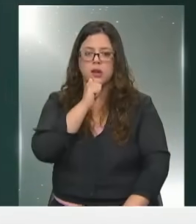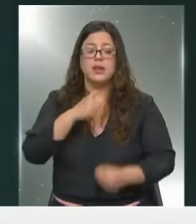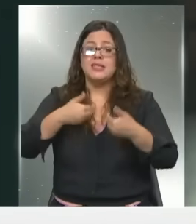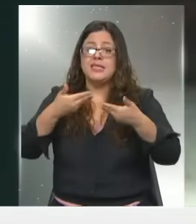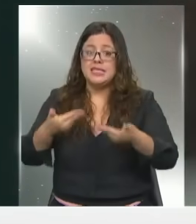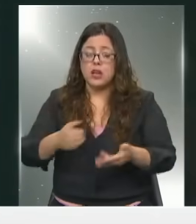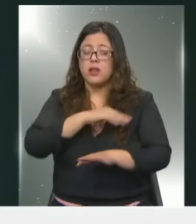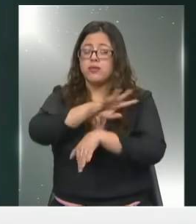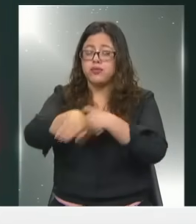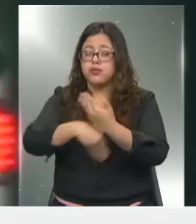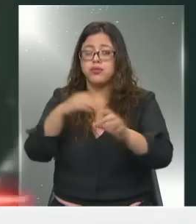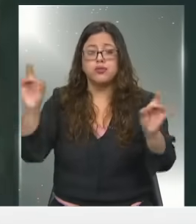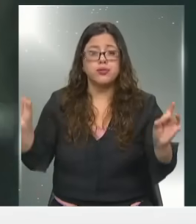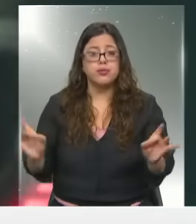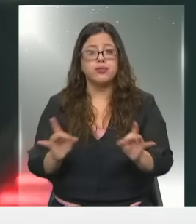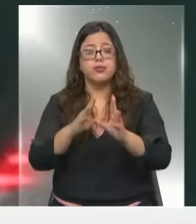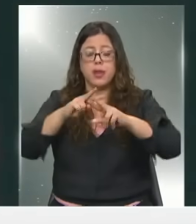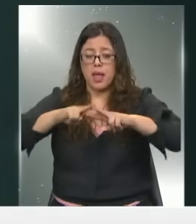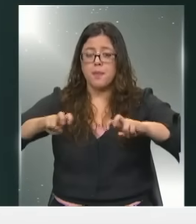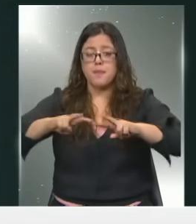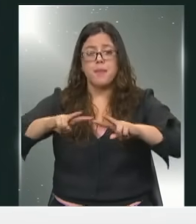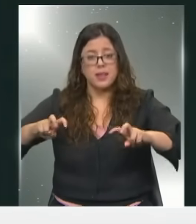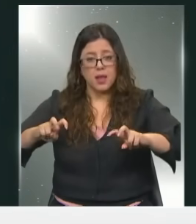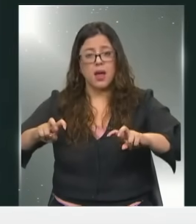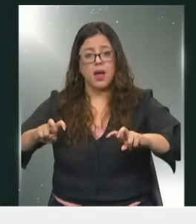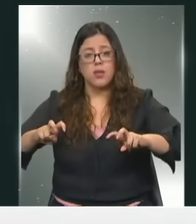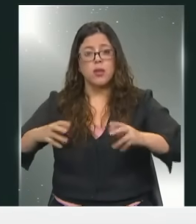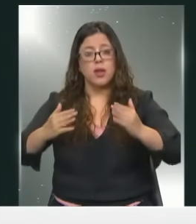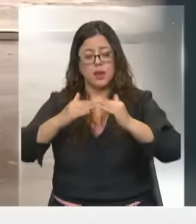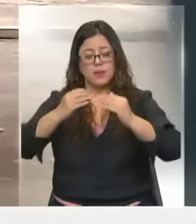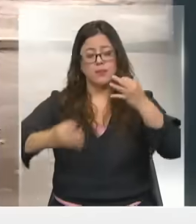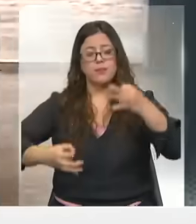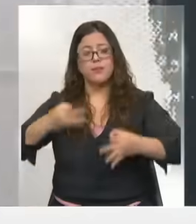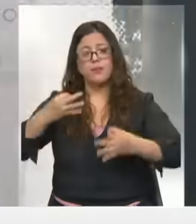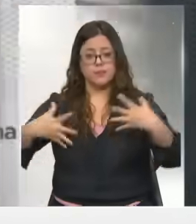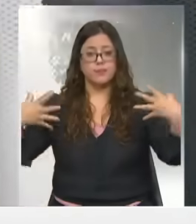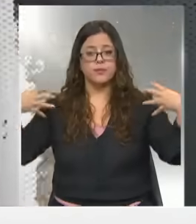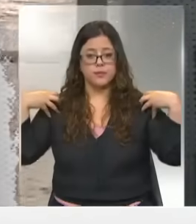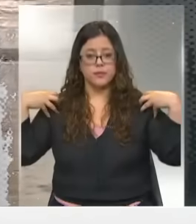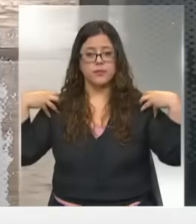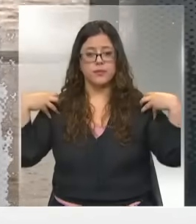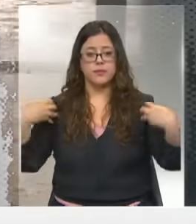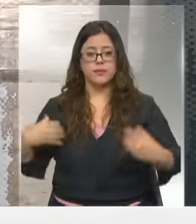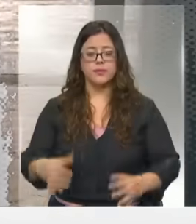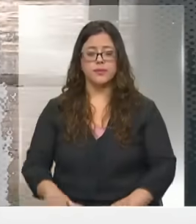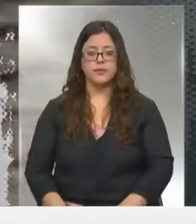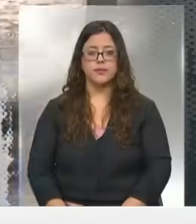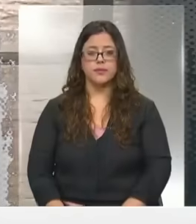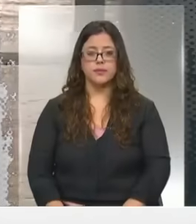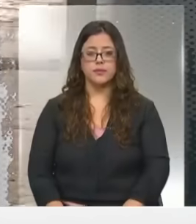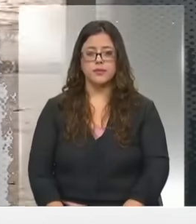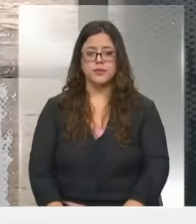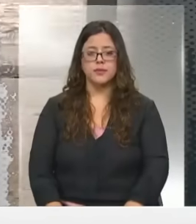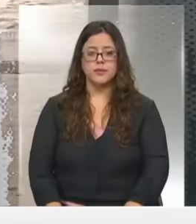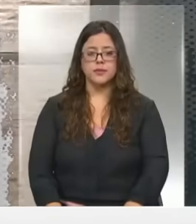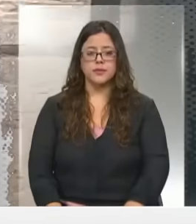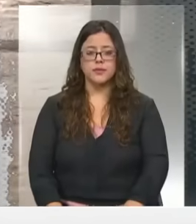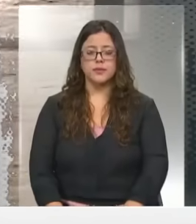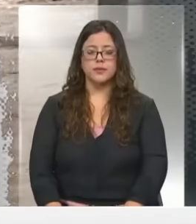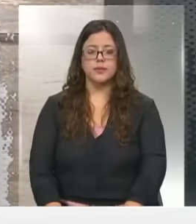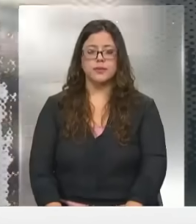el escándalo puede terminar siendo investigado por los tribunales.